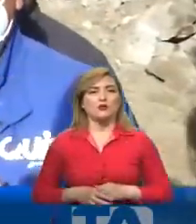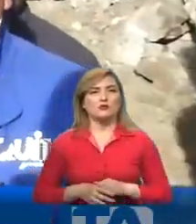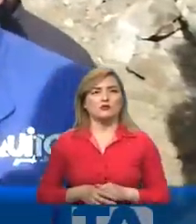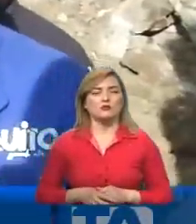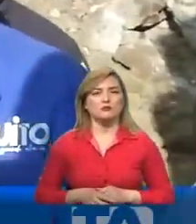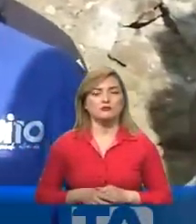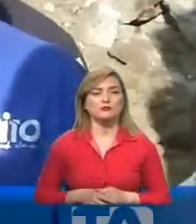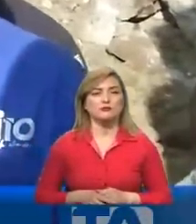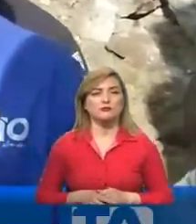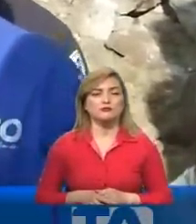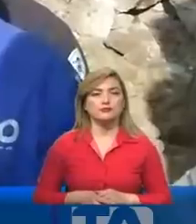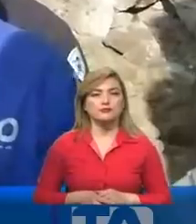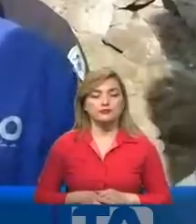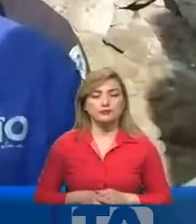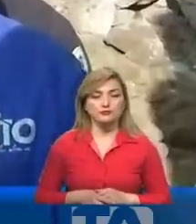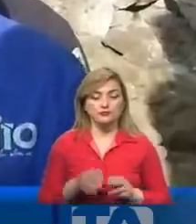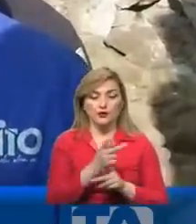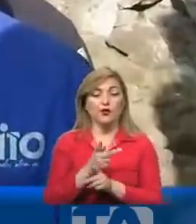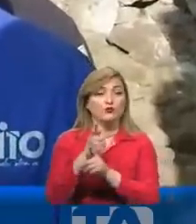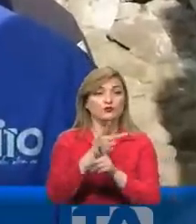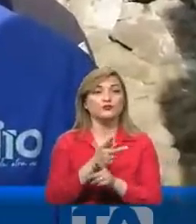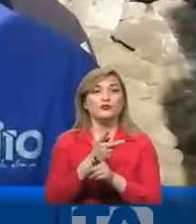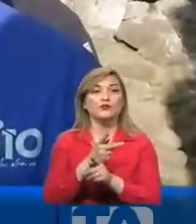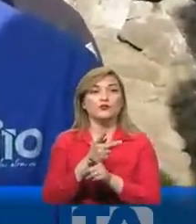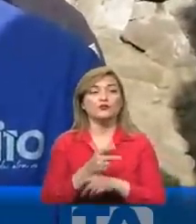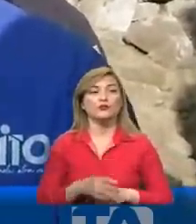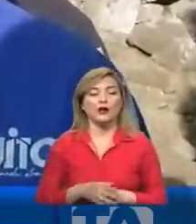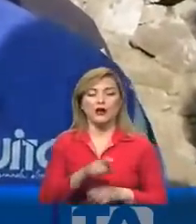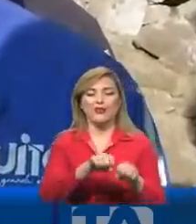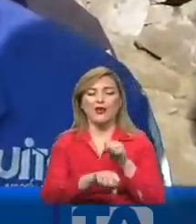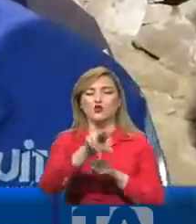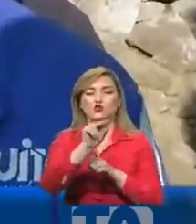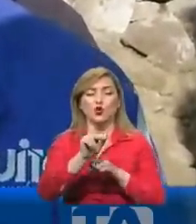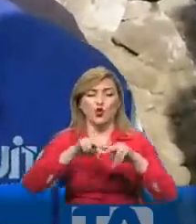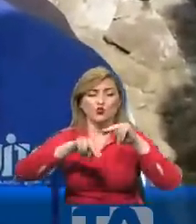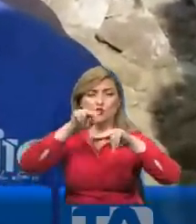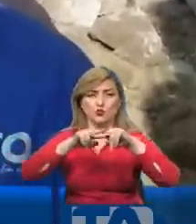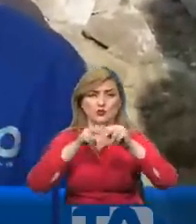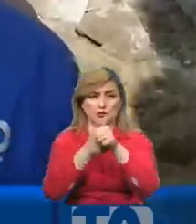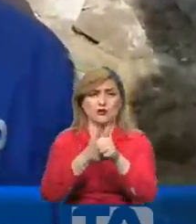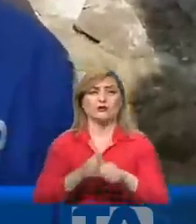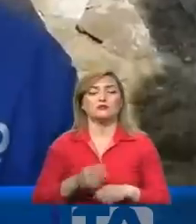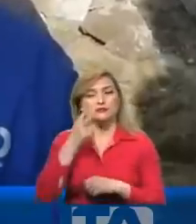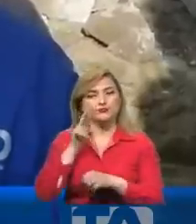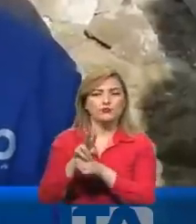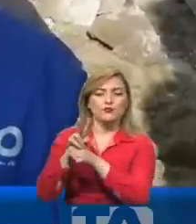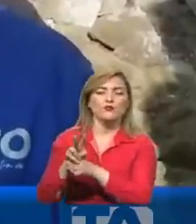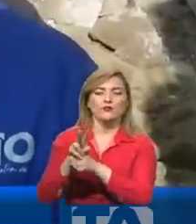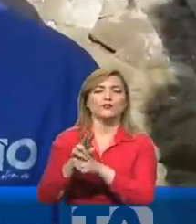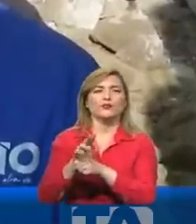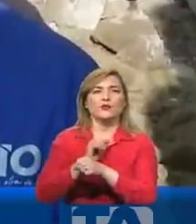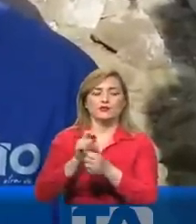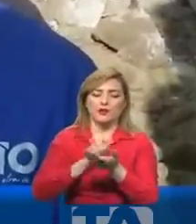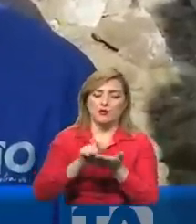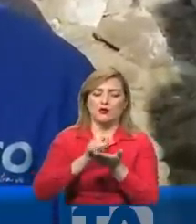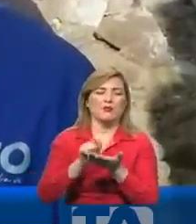de precautelar que no se ejecuten daños a las construcciones aledañas. Estos reportes vamos a tener en